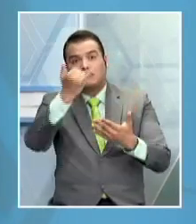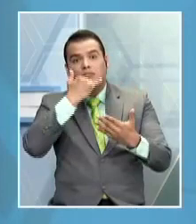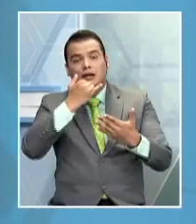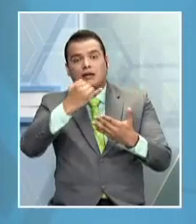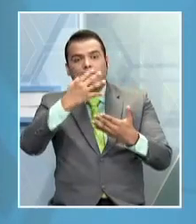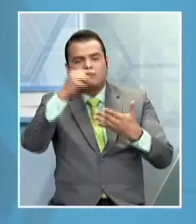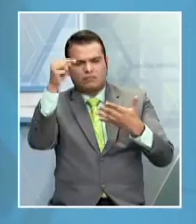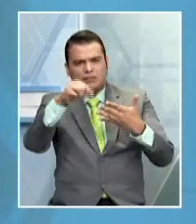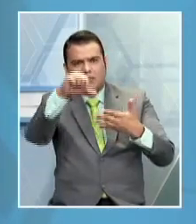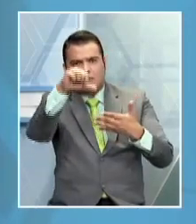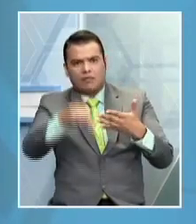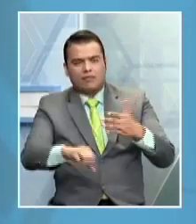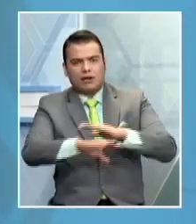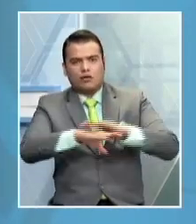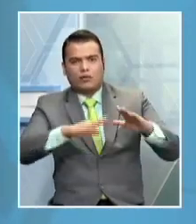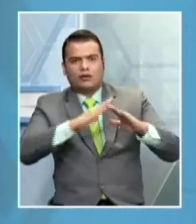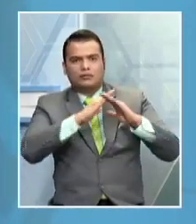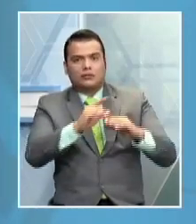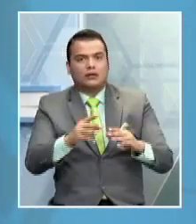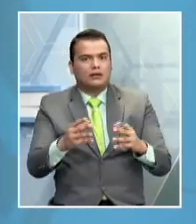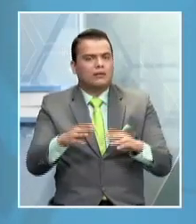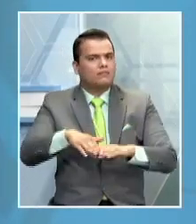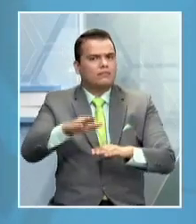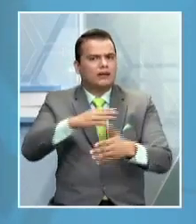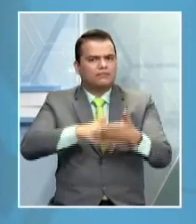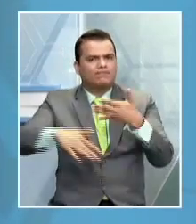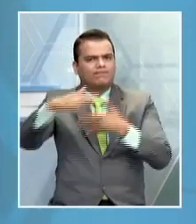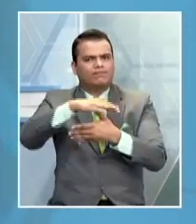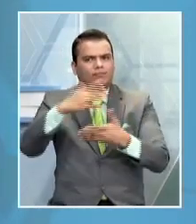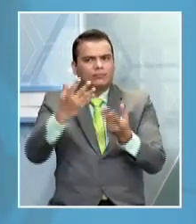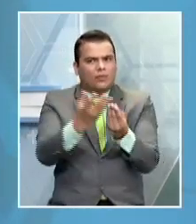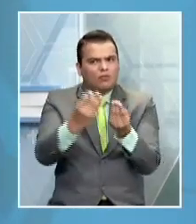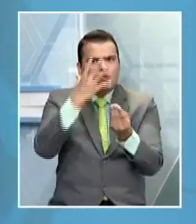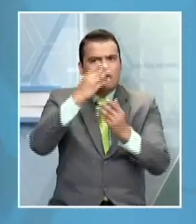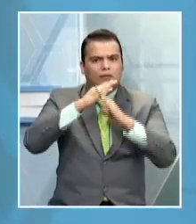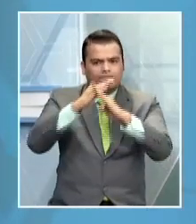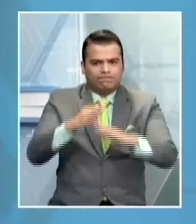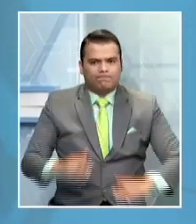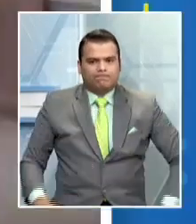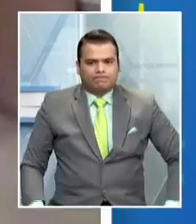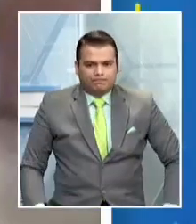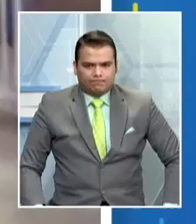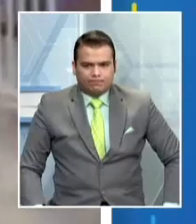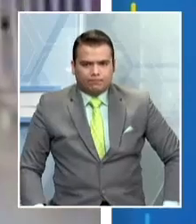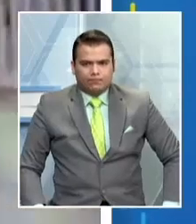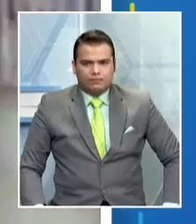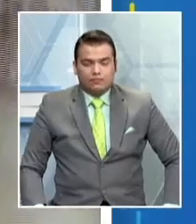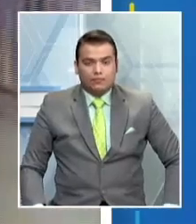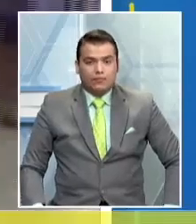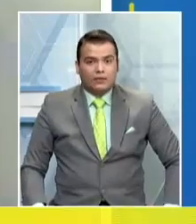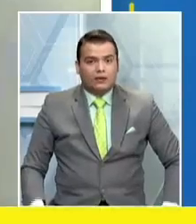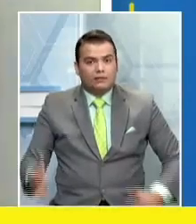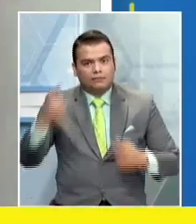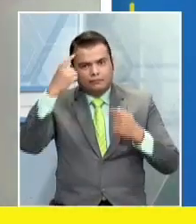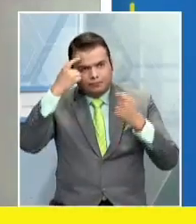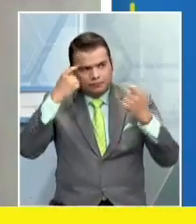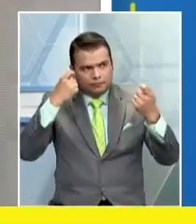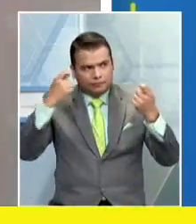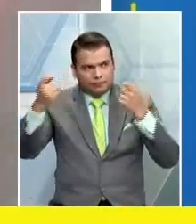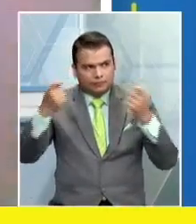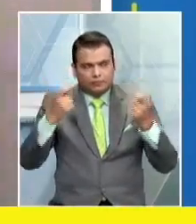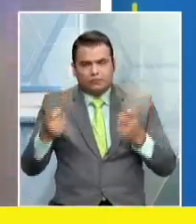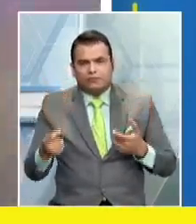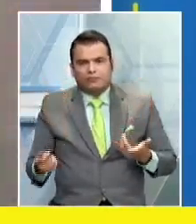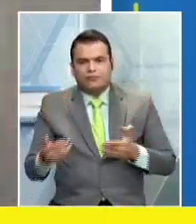inteligencia. Atacar a las bandas criminales está dentro de sus prioridades. Rediseñar la ubicación de los cuadrantes